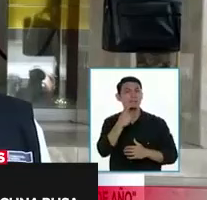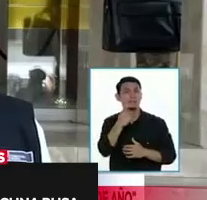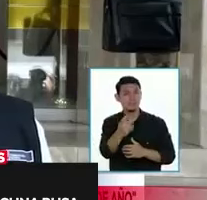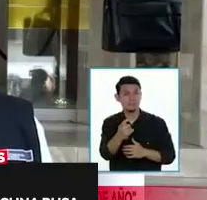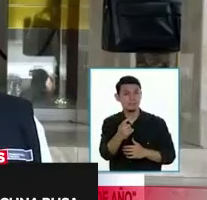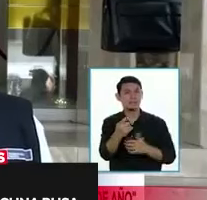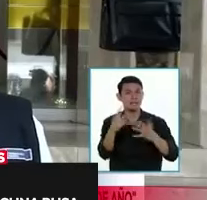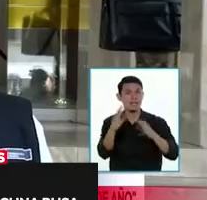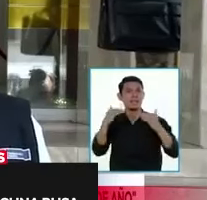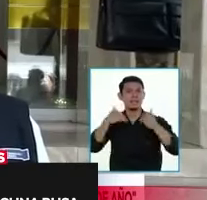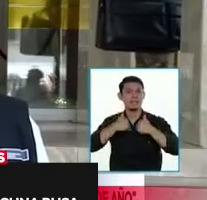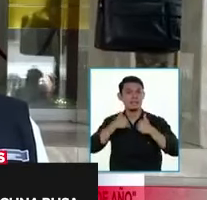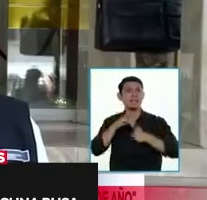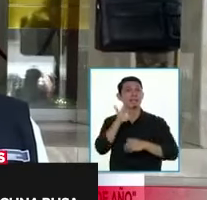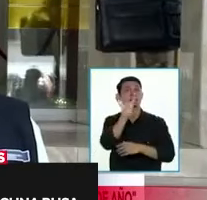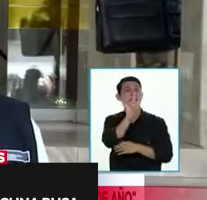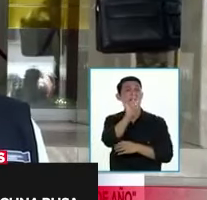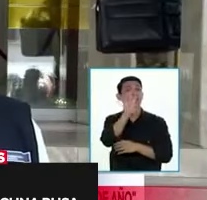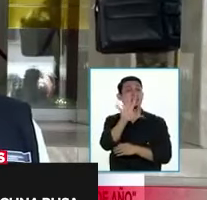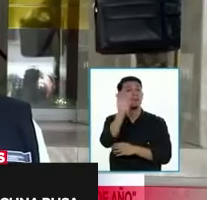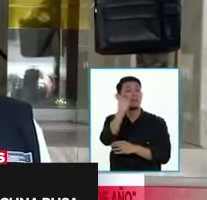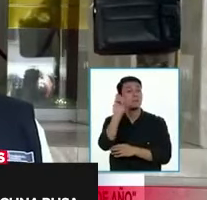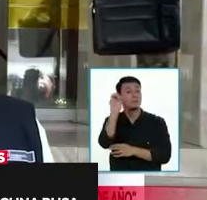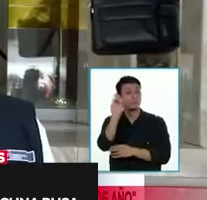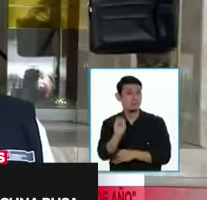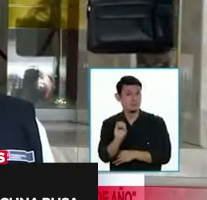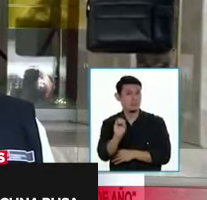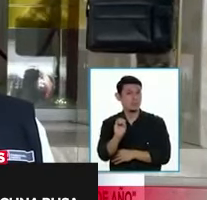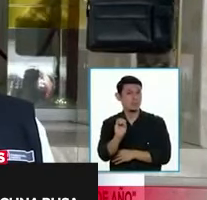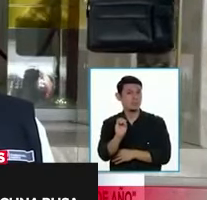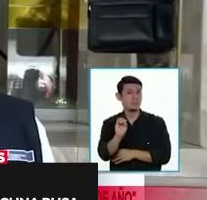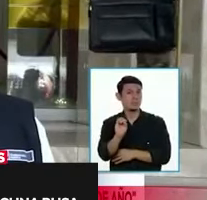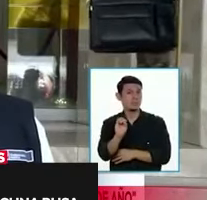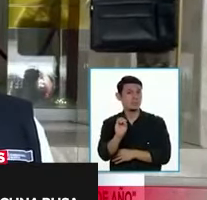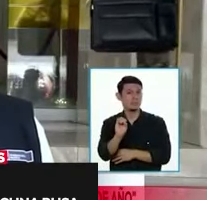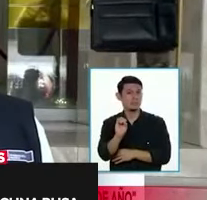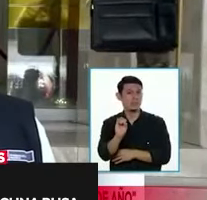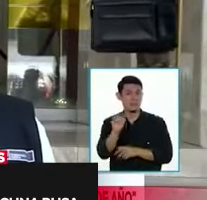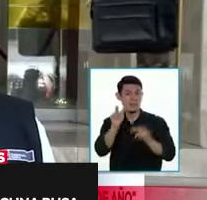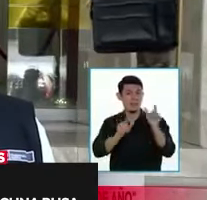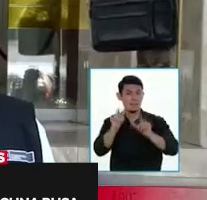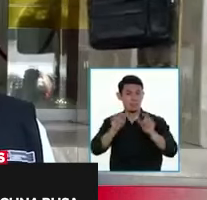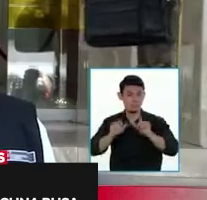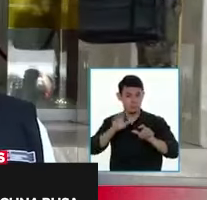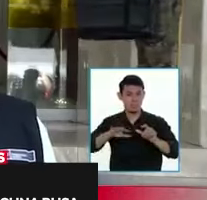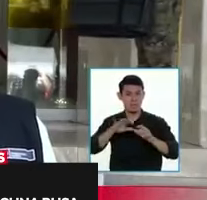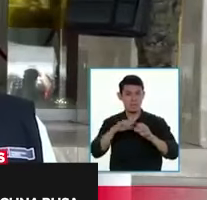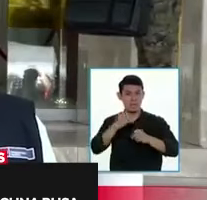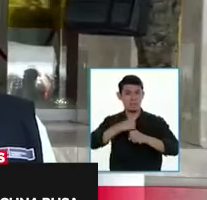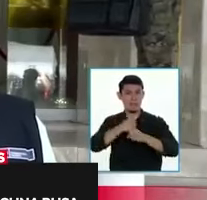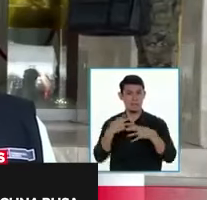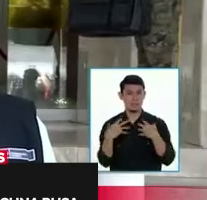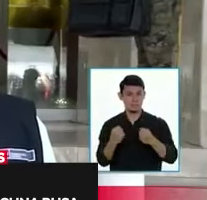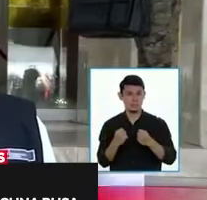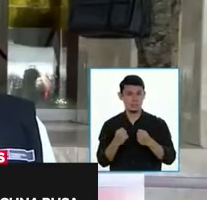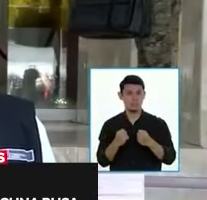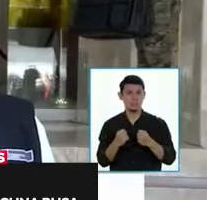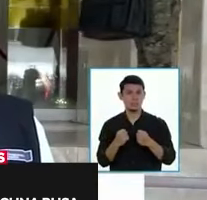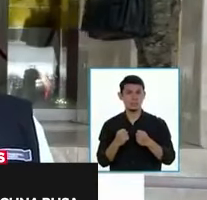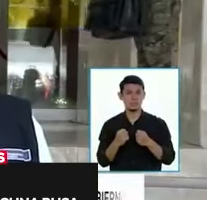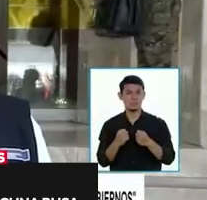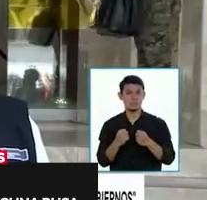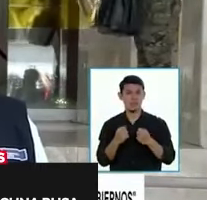decirles que ya tenemos al 75% de la meta del personal de salud que